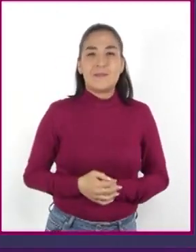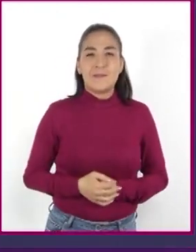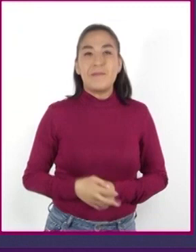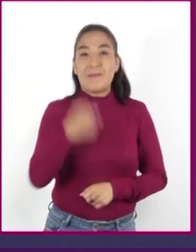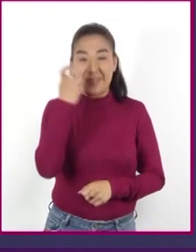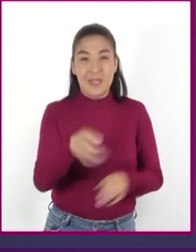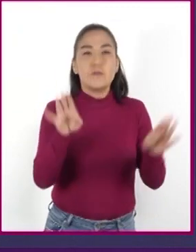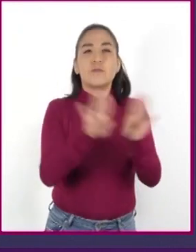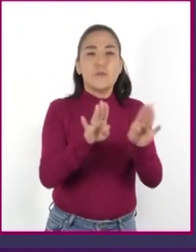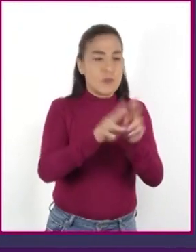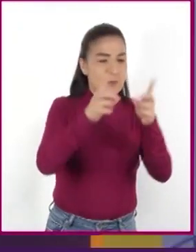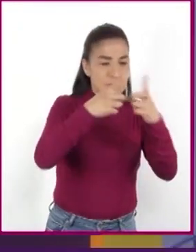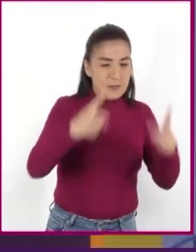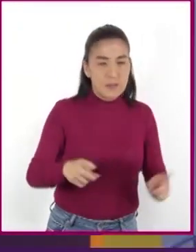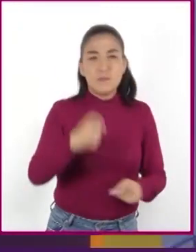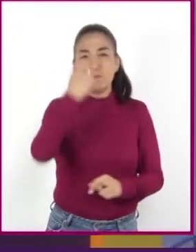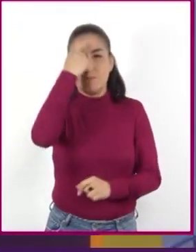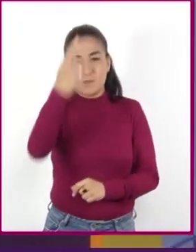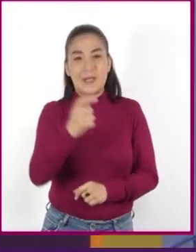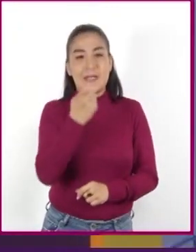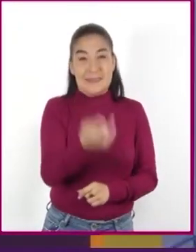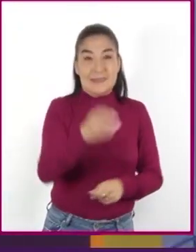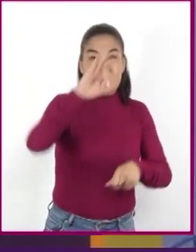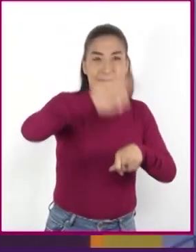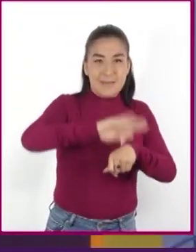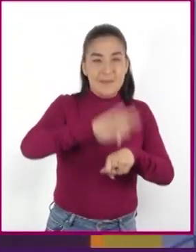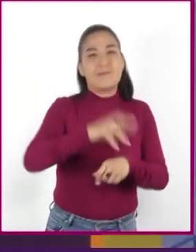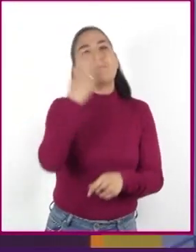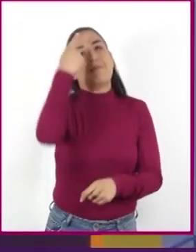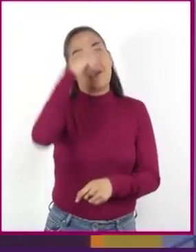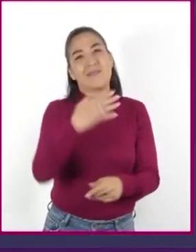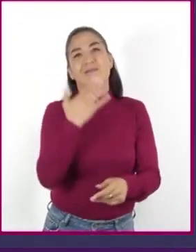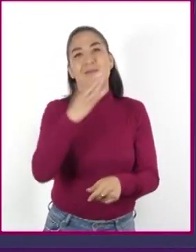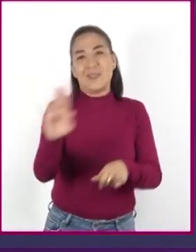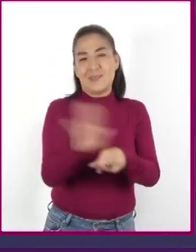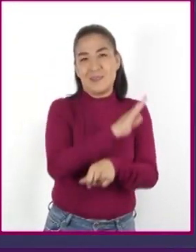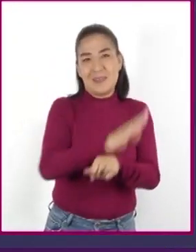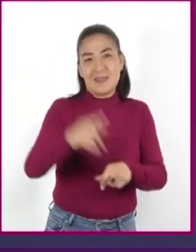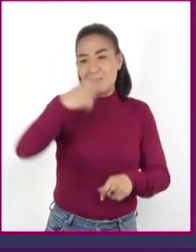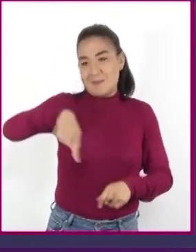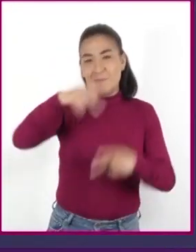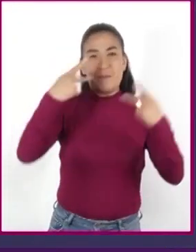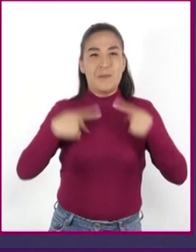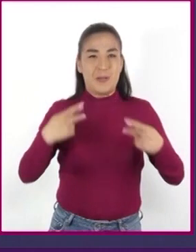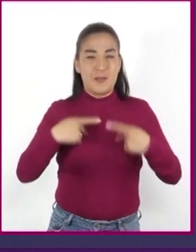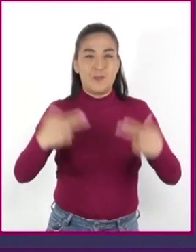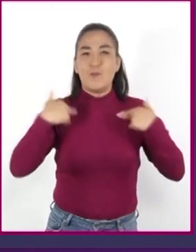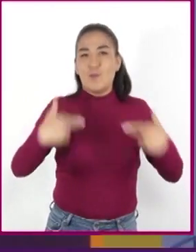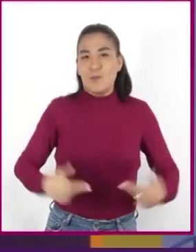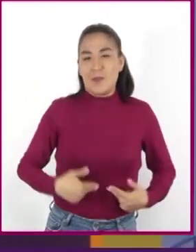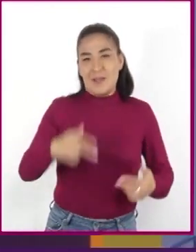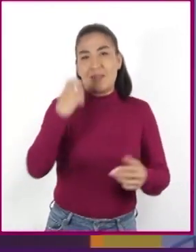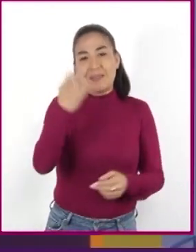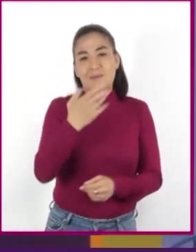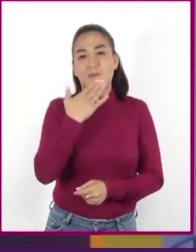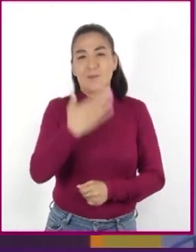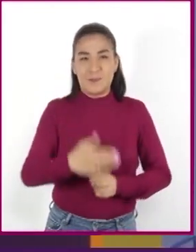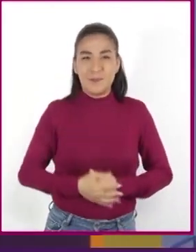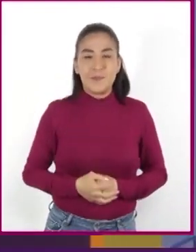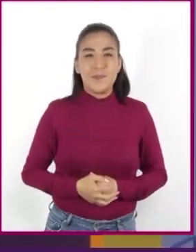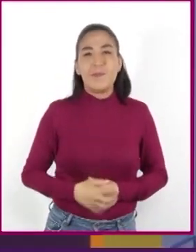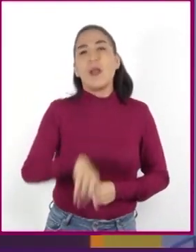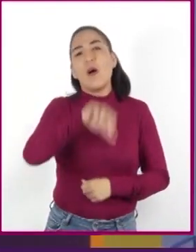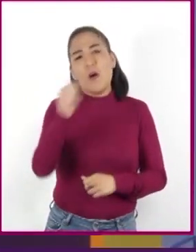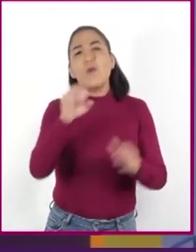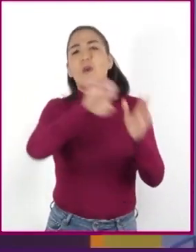este desarrollo en la farmacéutica ha traído grandes beneficios a la salud de la población humana. Otro ejemplo del